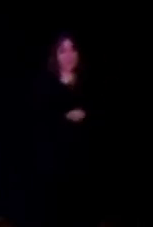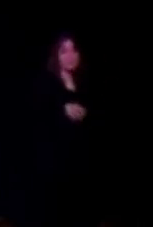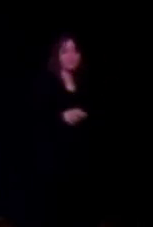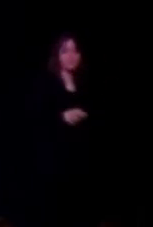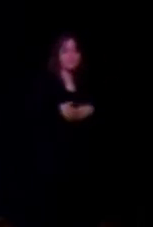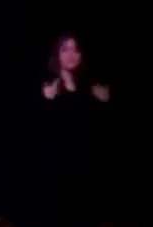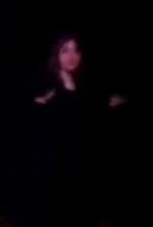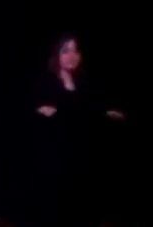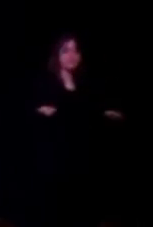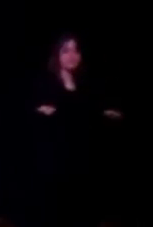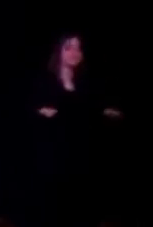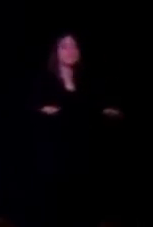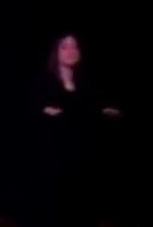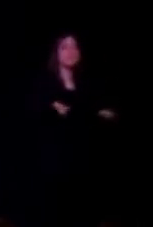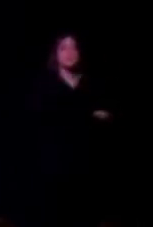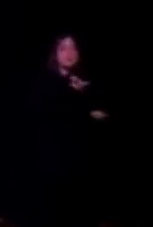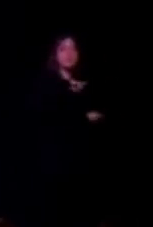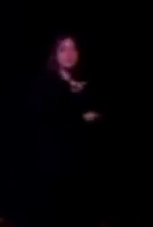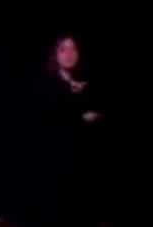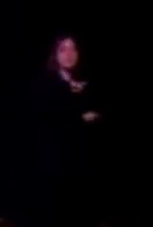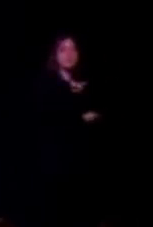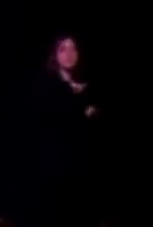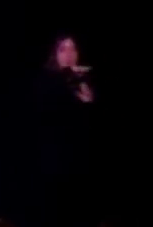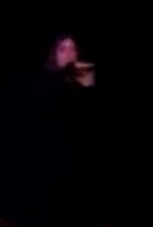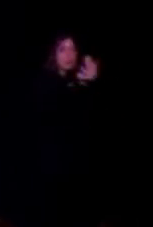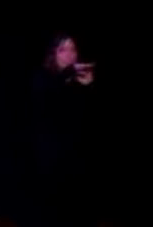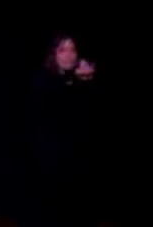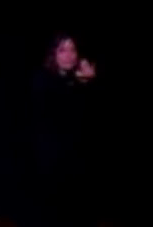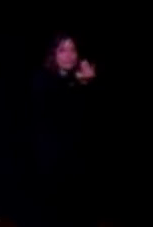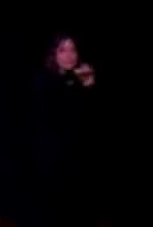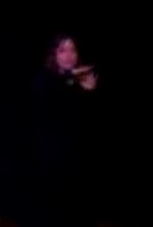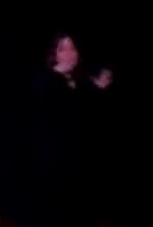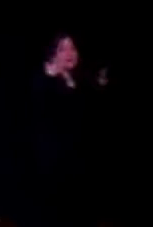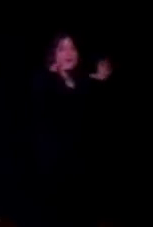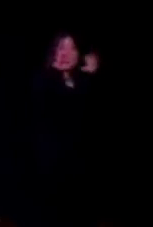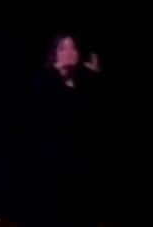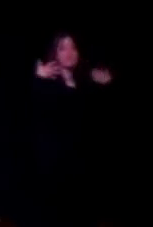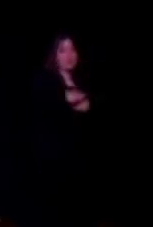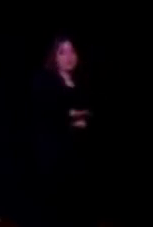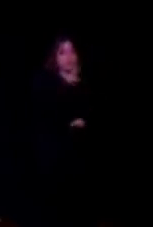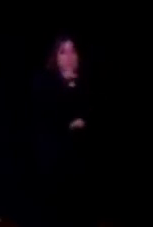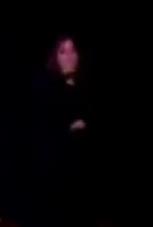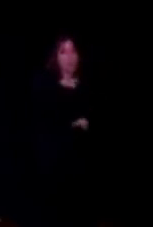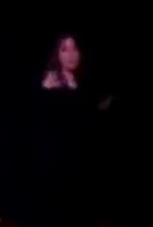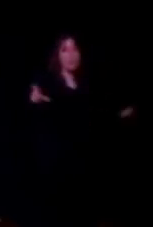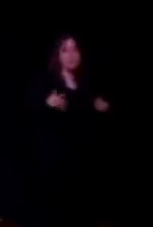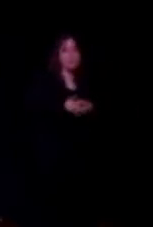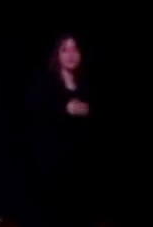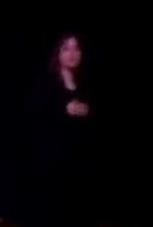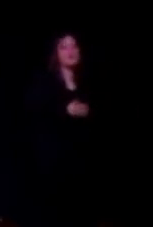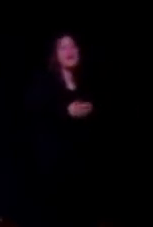claro esto nos generó un programa o un aprendizaje nuevo hay quien quiere